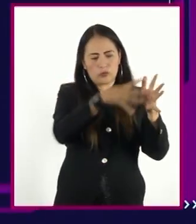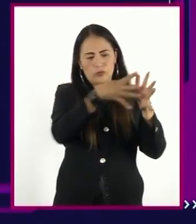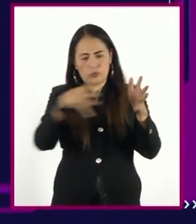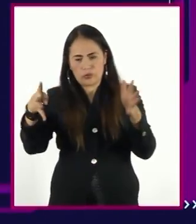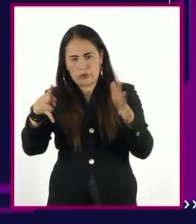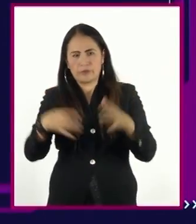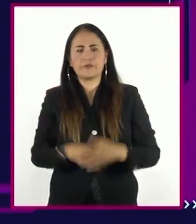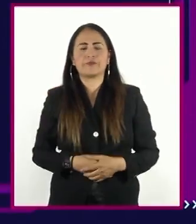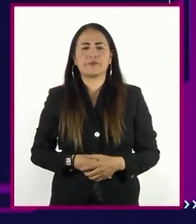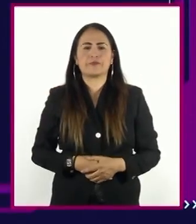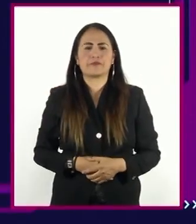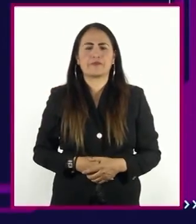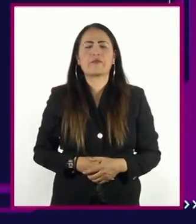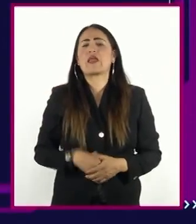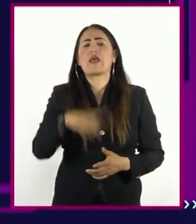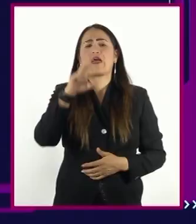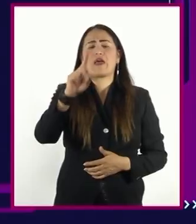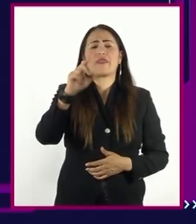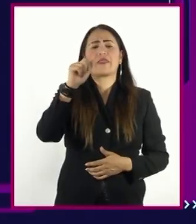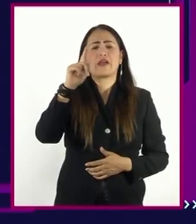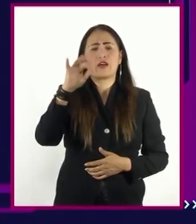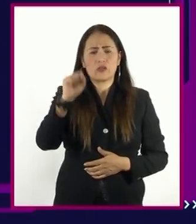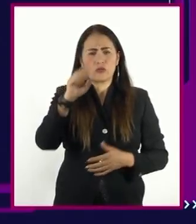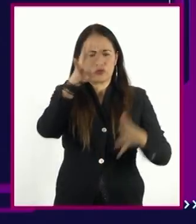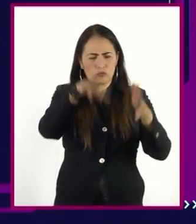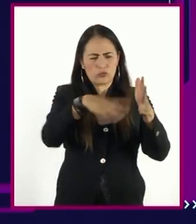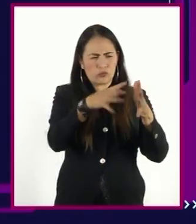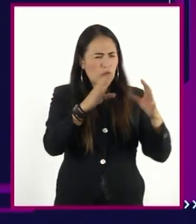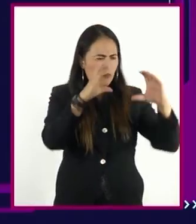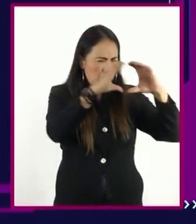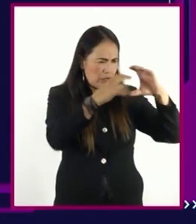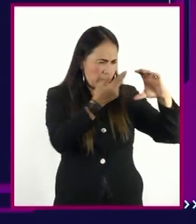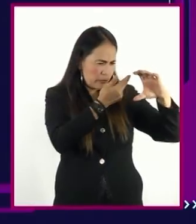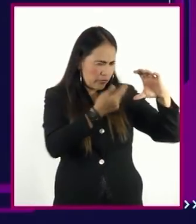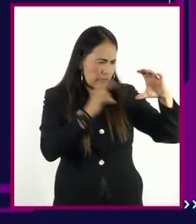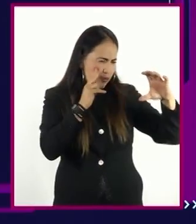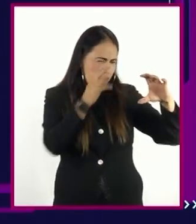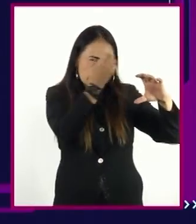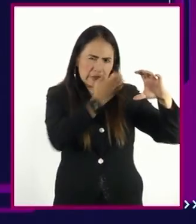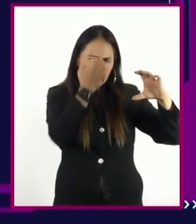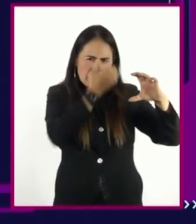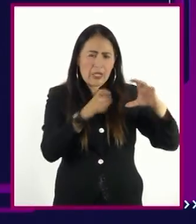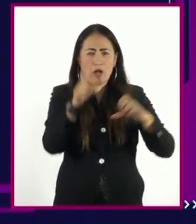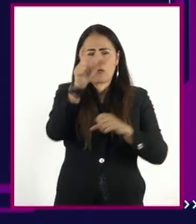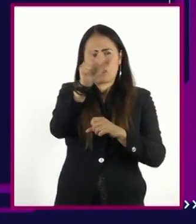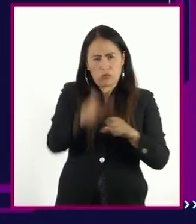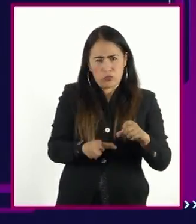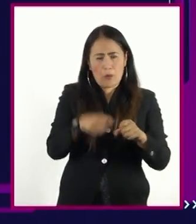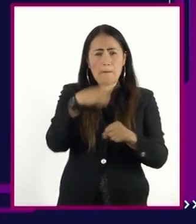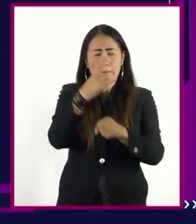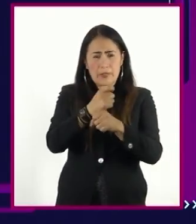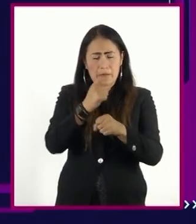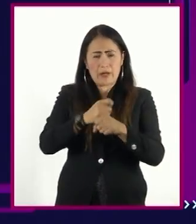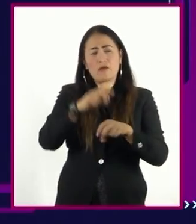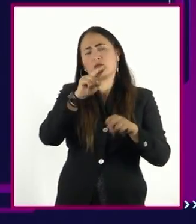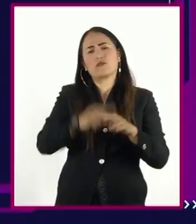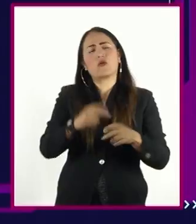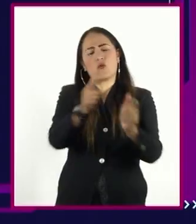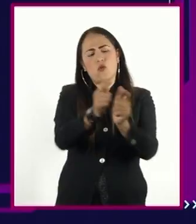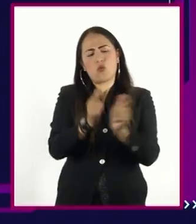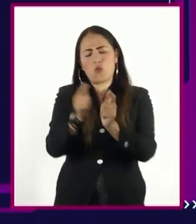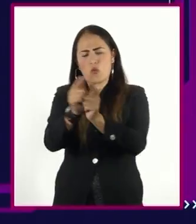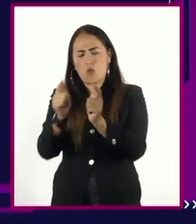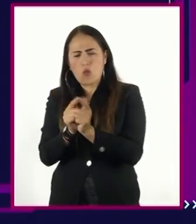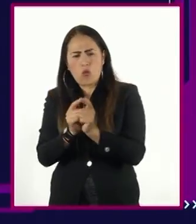para calcular todos los datos que involucra la gráfica. En la primera columna colocamos las categorías que en este